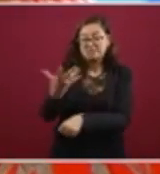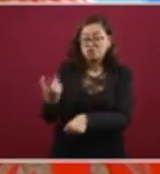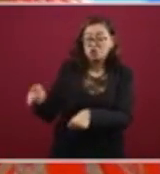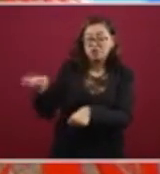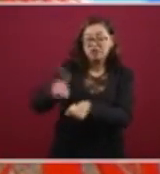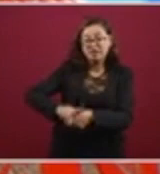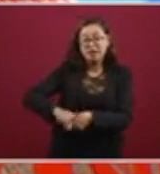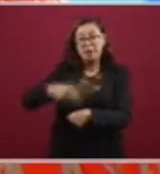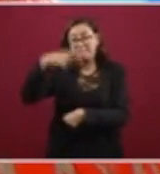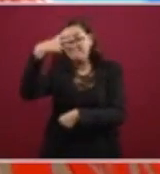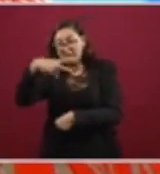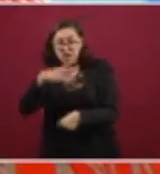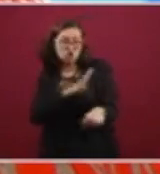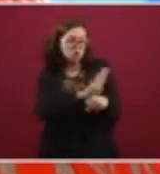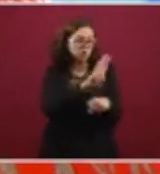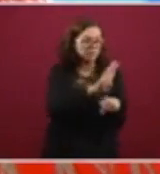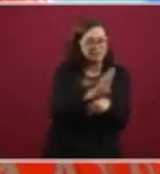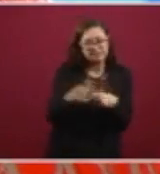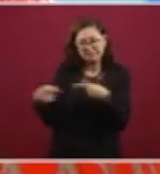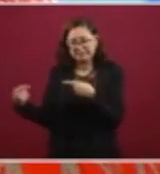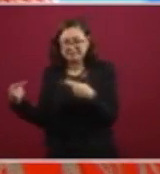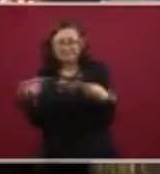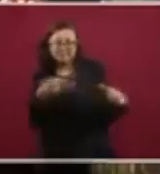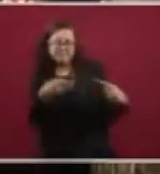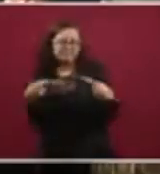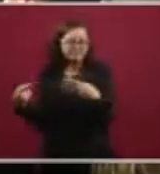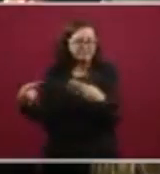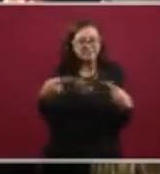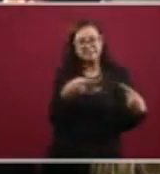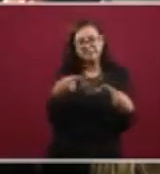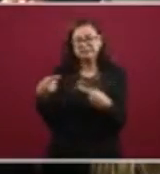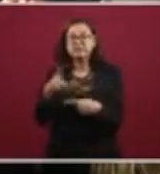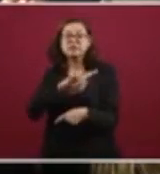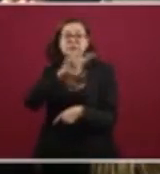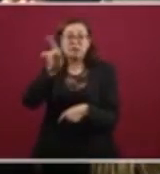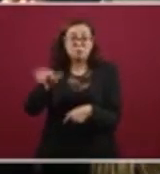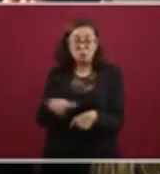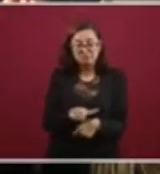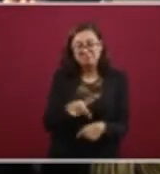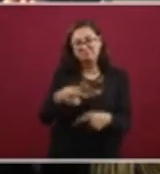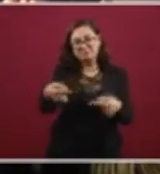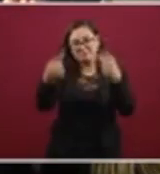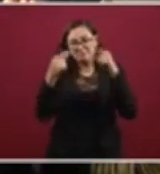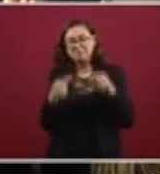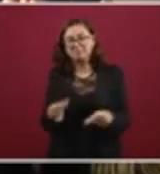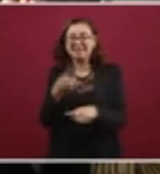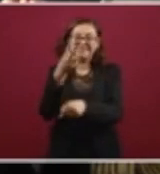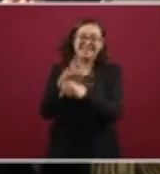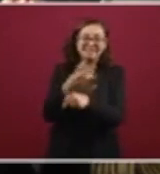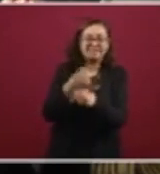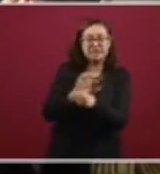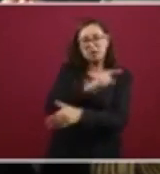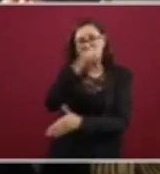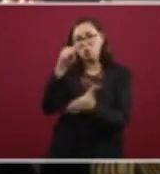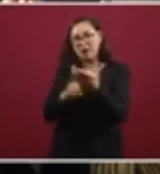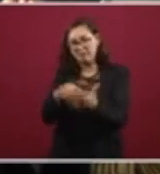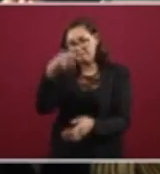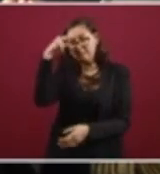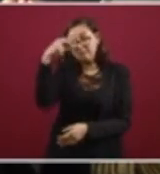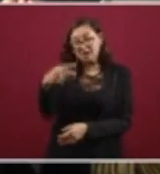pelea férrea contra Canadá, donde estuvimos peleando entre el cuarto y el tercer lugar, y donde finalmente pues logramos